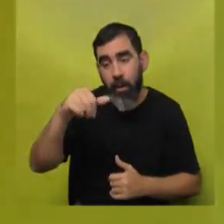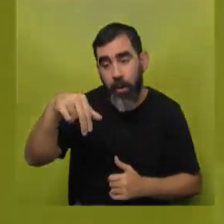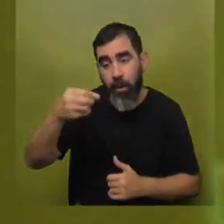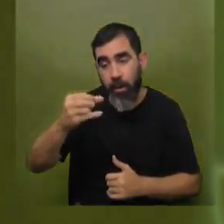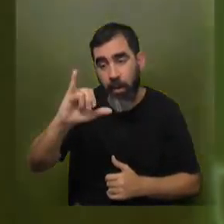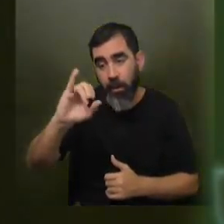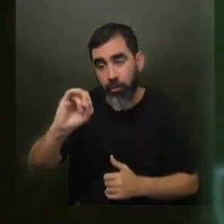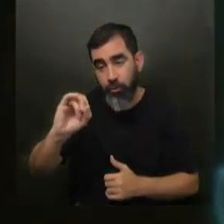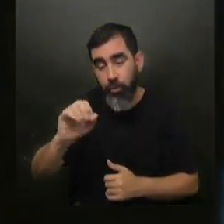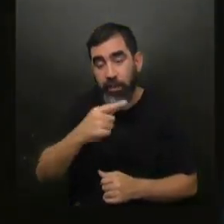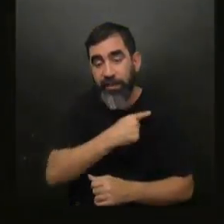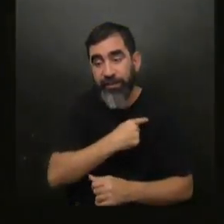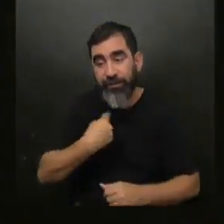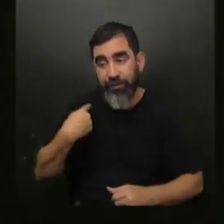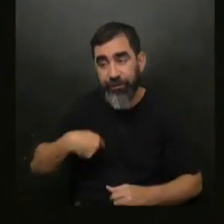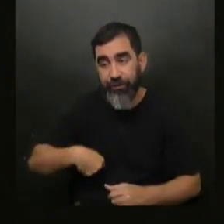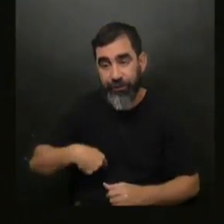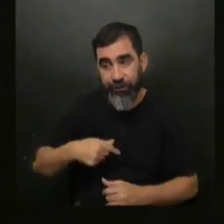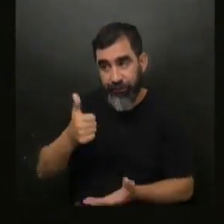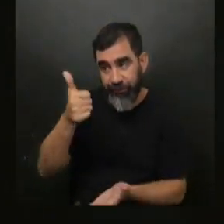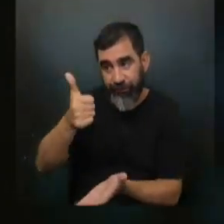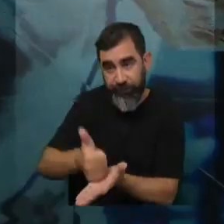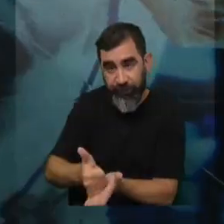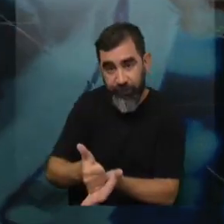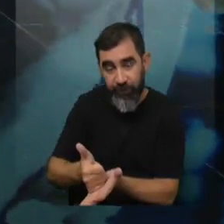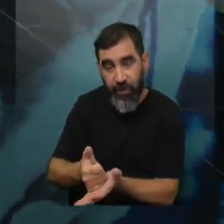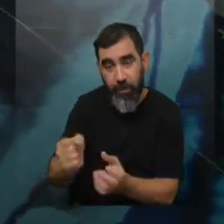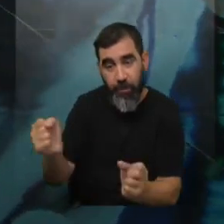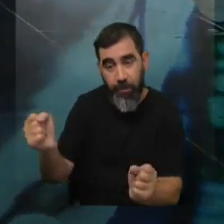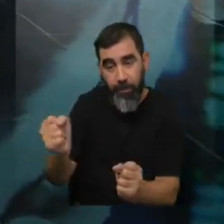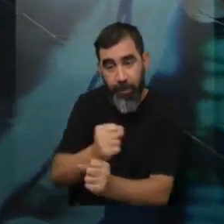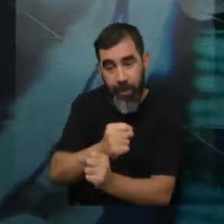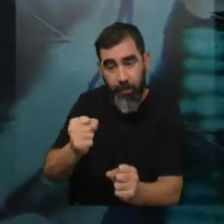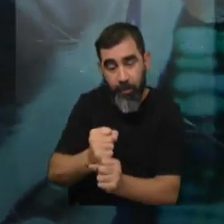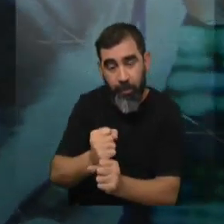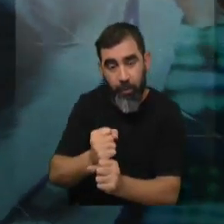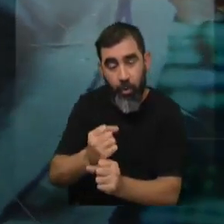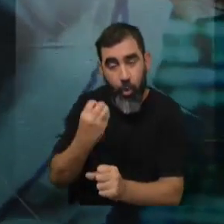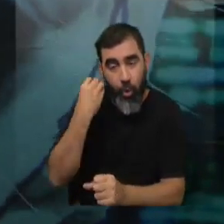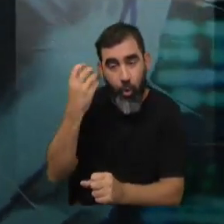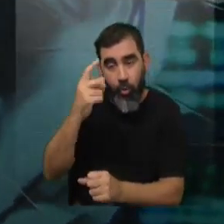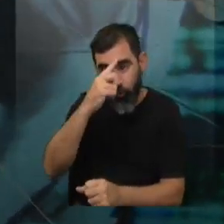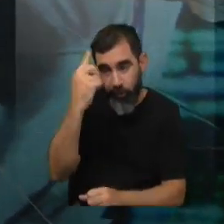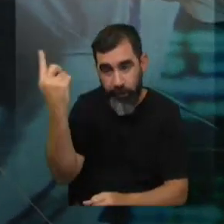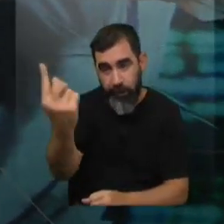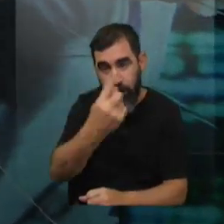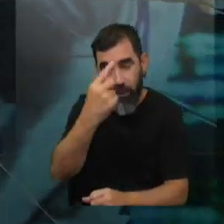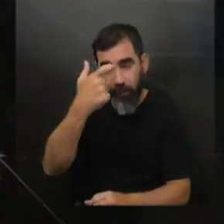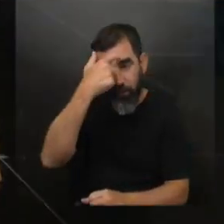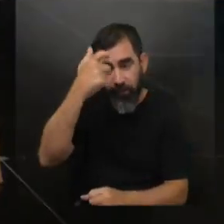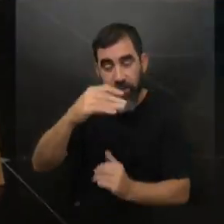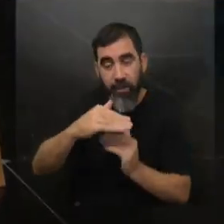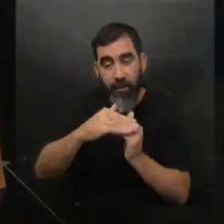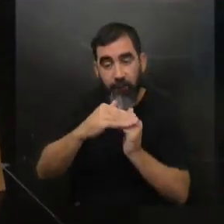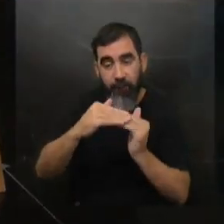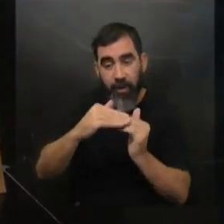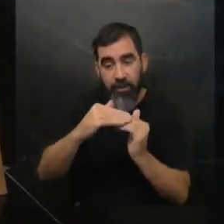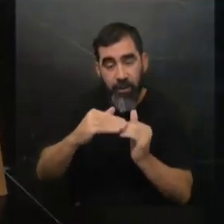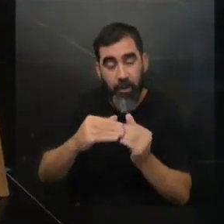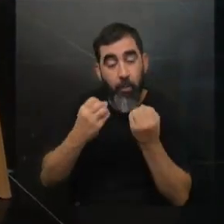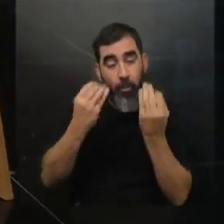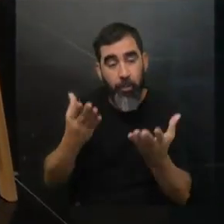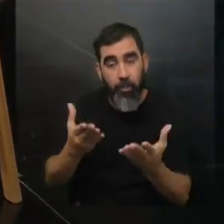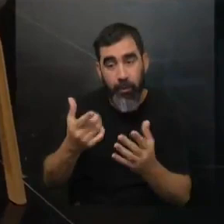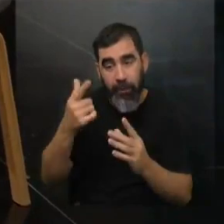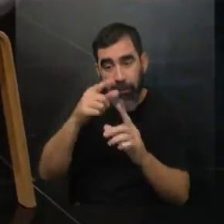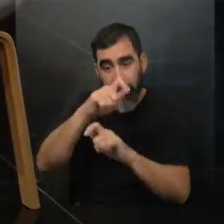momento en China recibiendo nada menos que un premio en el ámbito del Congreso Internacional de Ciencia Básica por lo que fue tu